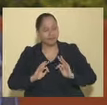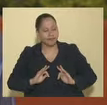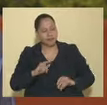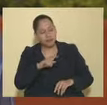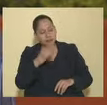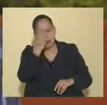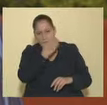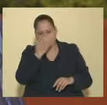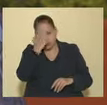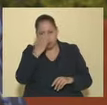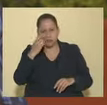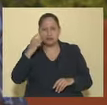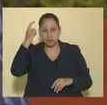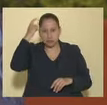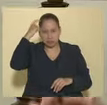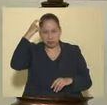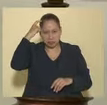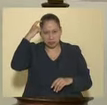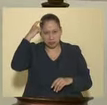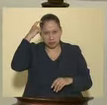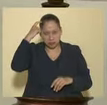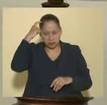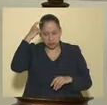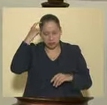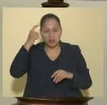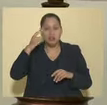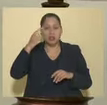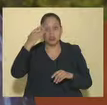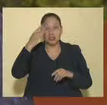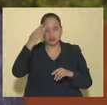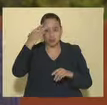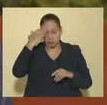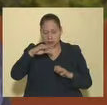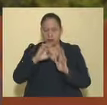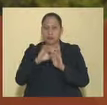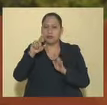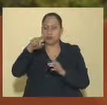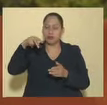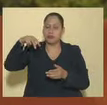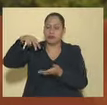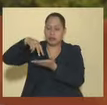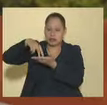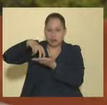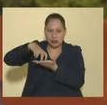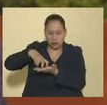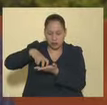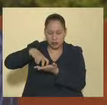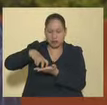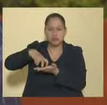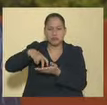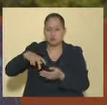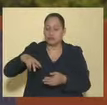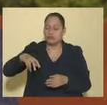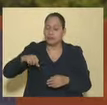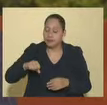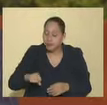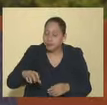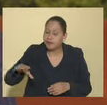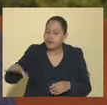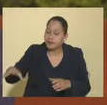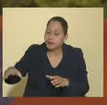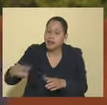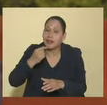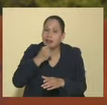educación consciente va a ser cuando tú te agachas, te pones, por ejemplo, en cuclillas o te sientas, agarras a tu hijo de